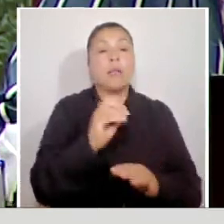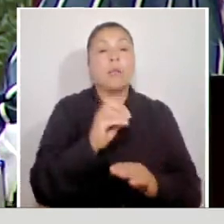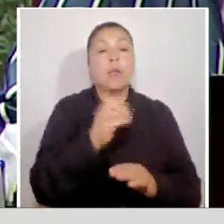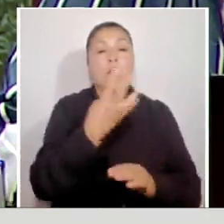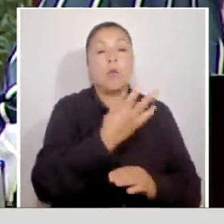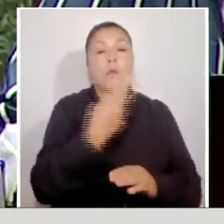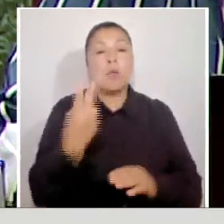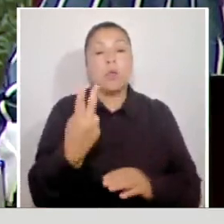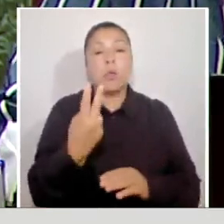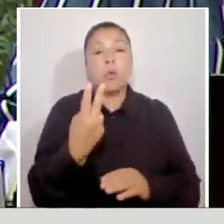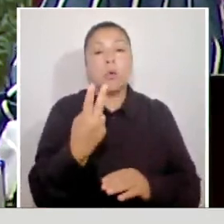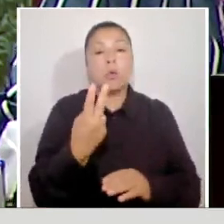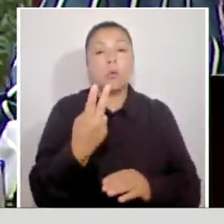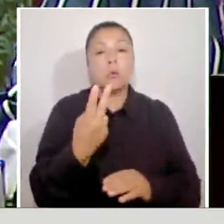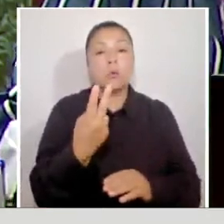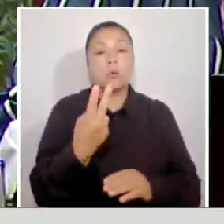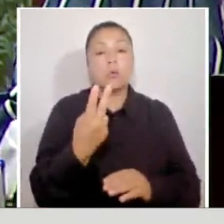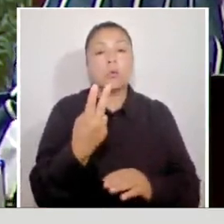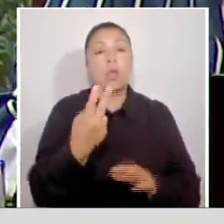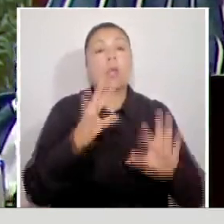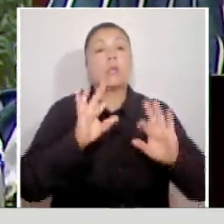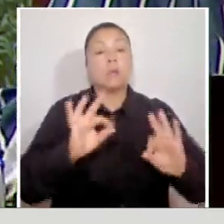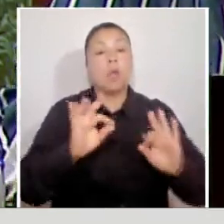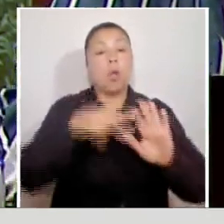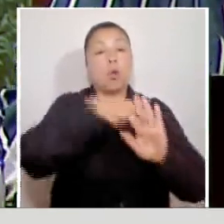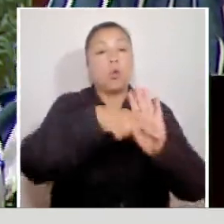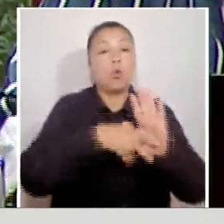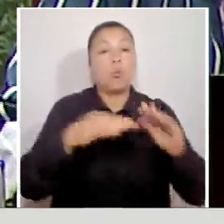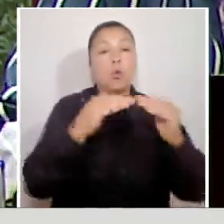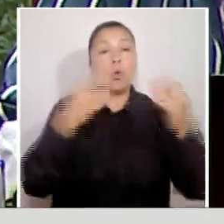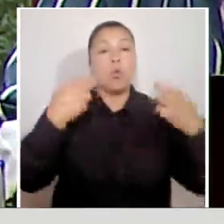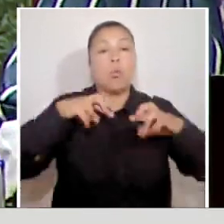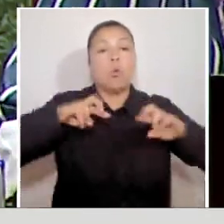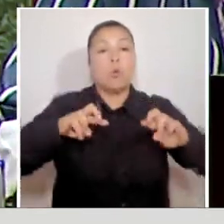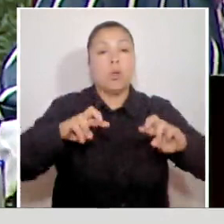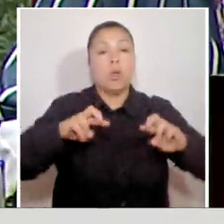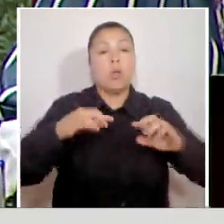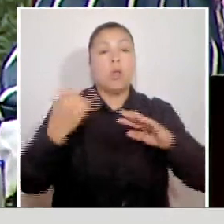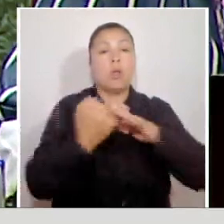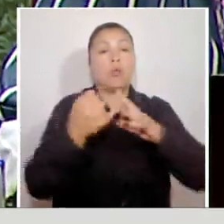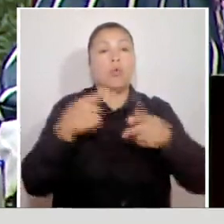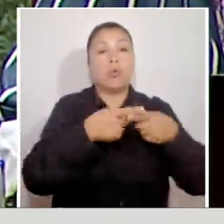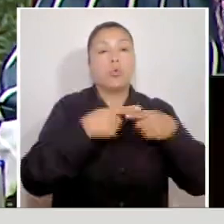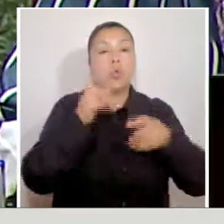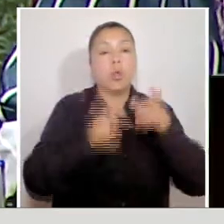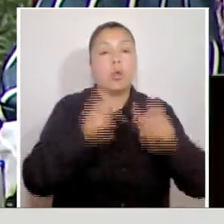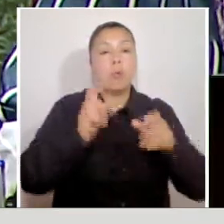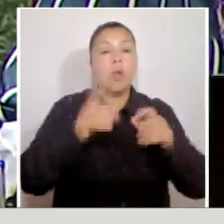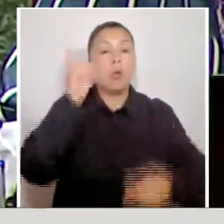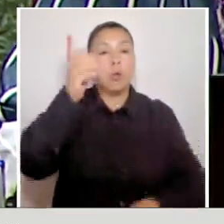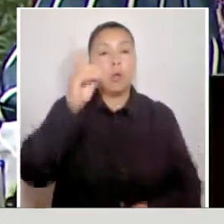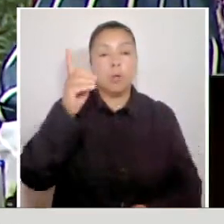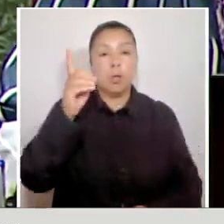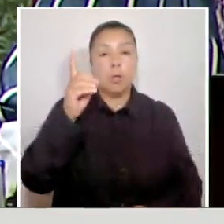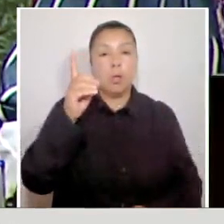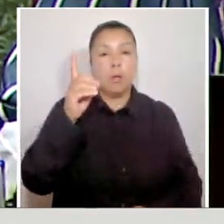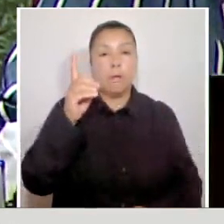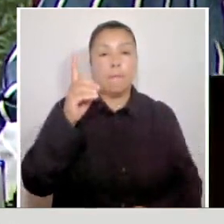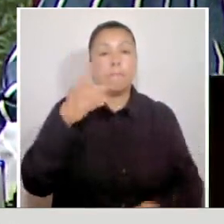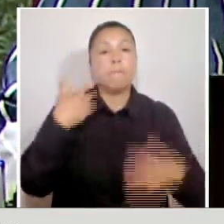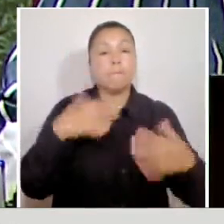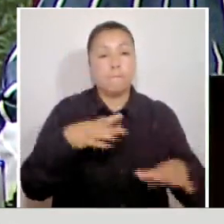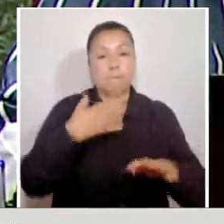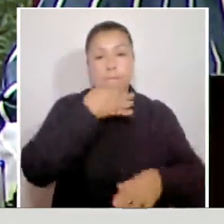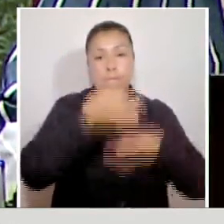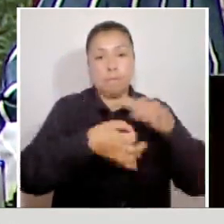20422 que establece Norma sobre igualdad de oportunidades e inclusión social de personas con discapacidad Cabe hacer presente que el